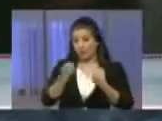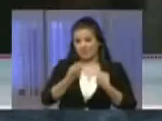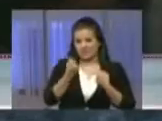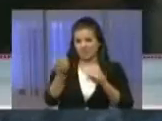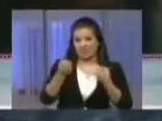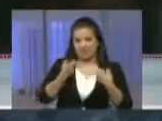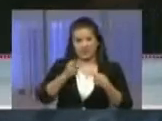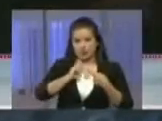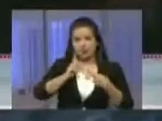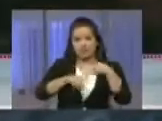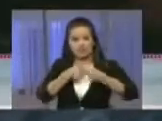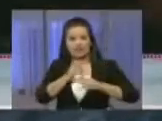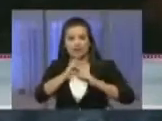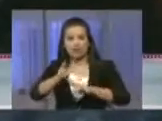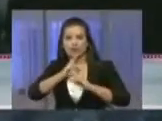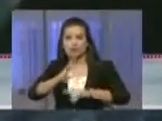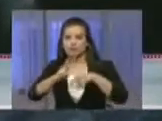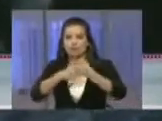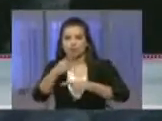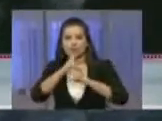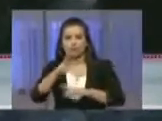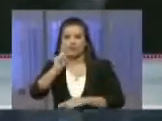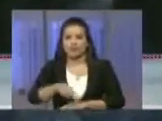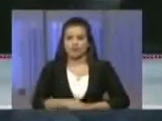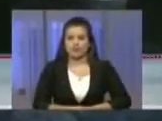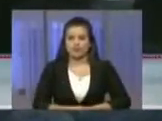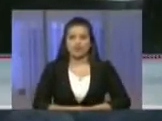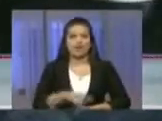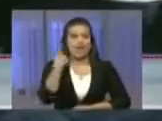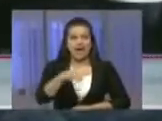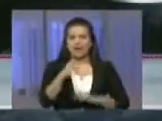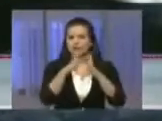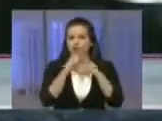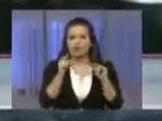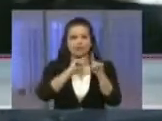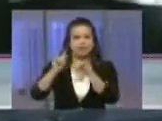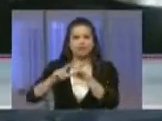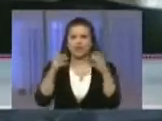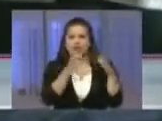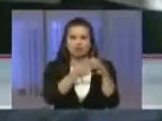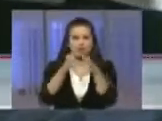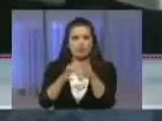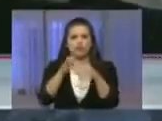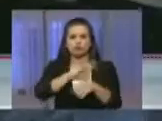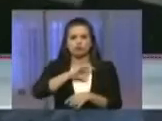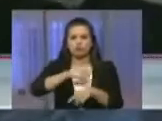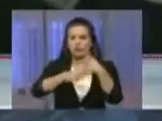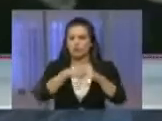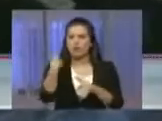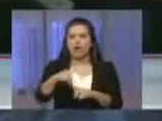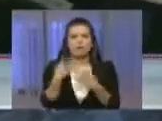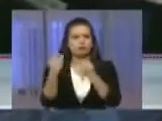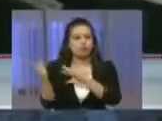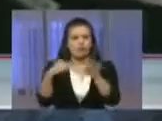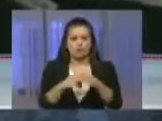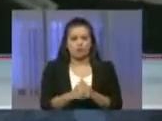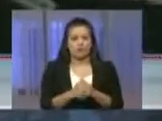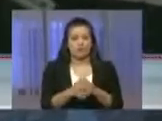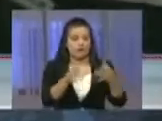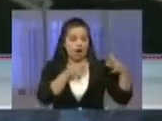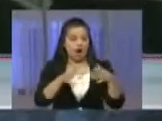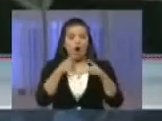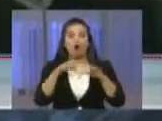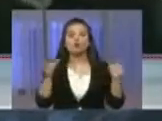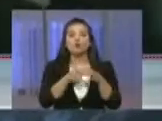producir producir y producir todas las organizaciones socioproductivas con todo su apoyo la juventud es